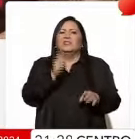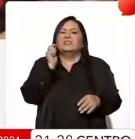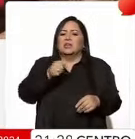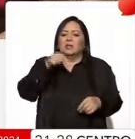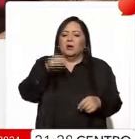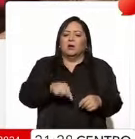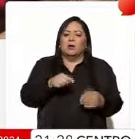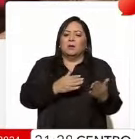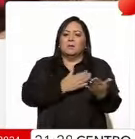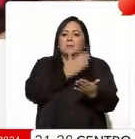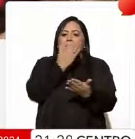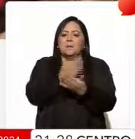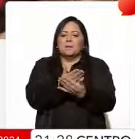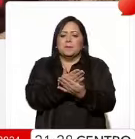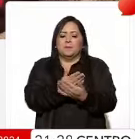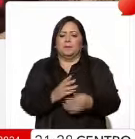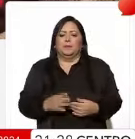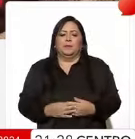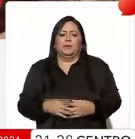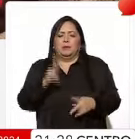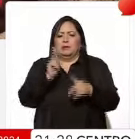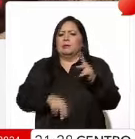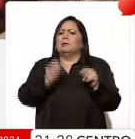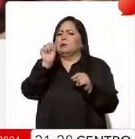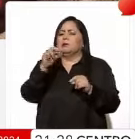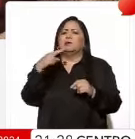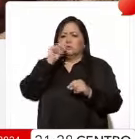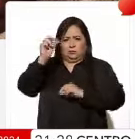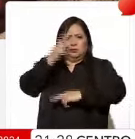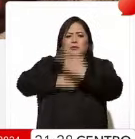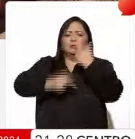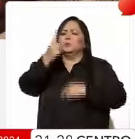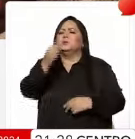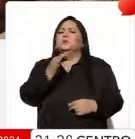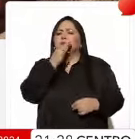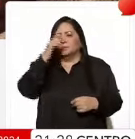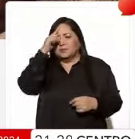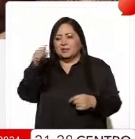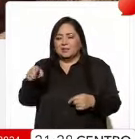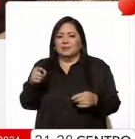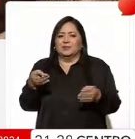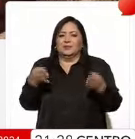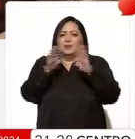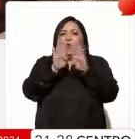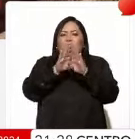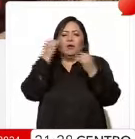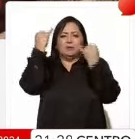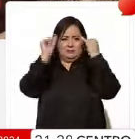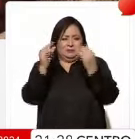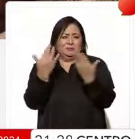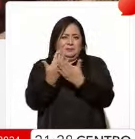estamos Senador, pidiendo tenemos es que se vincule ir a un corte, si nos permite. Regresamos en un minuto para que cierre usted su idea, por favor.